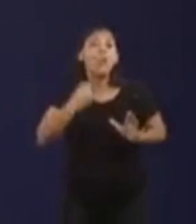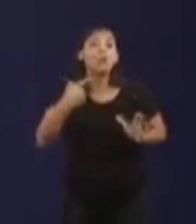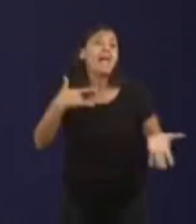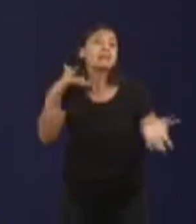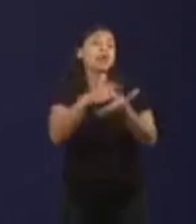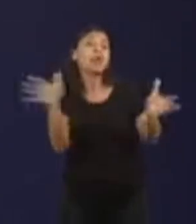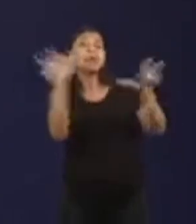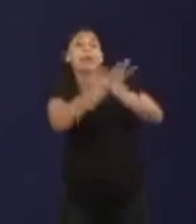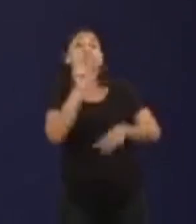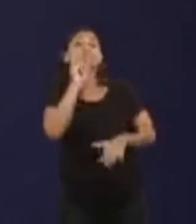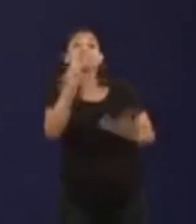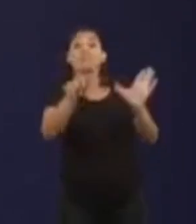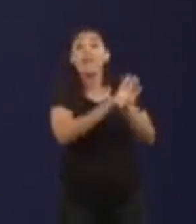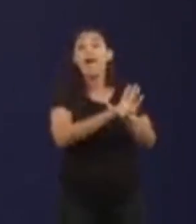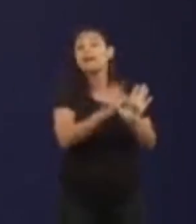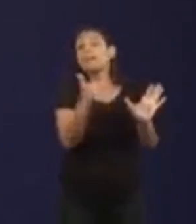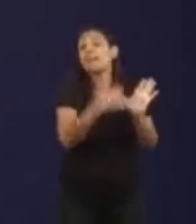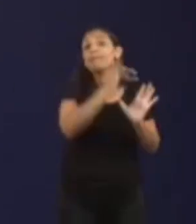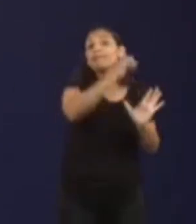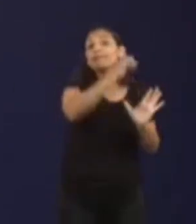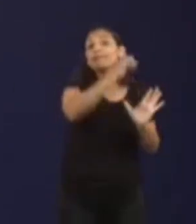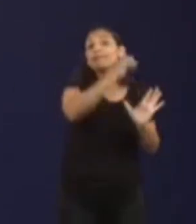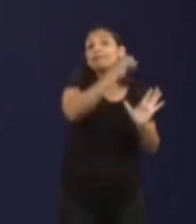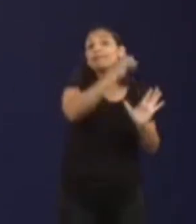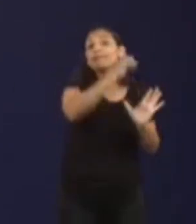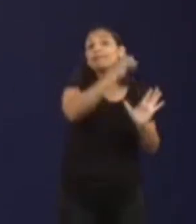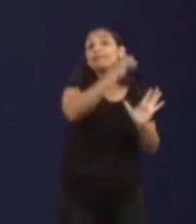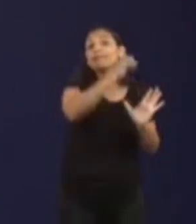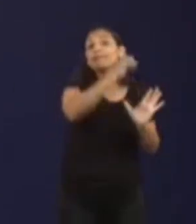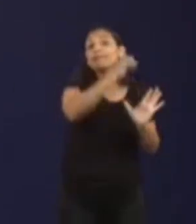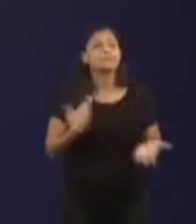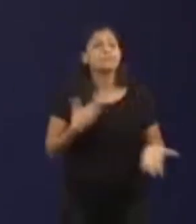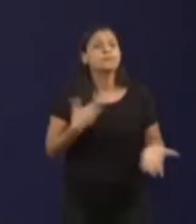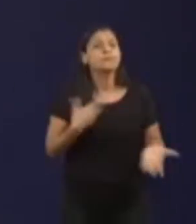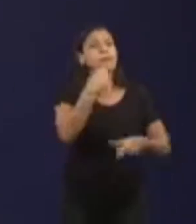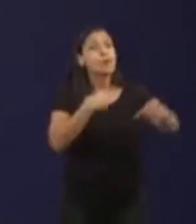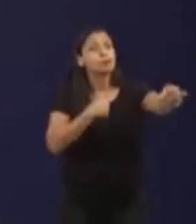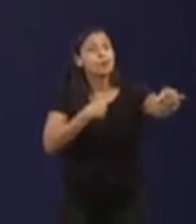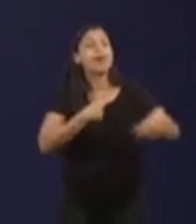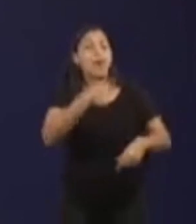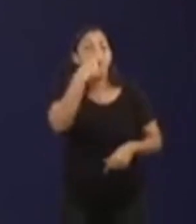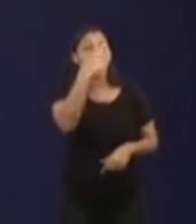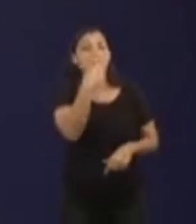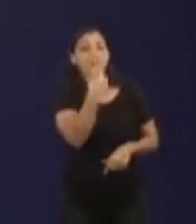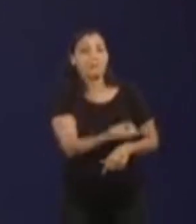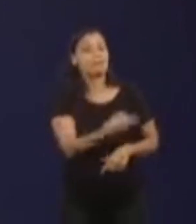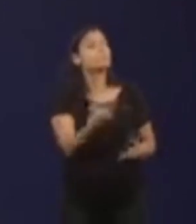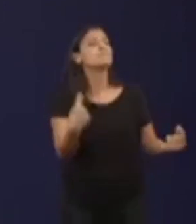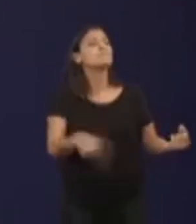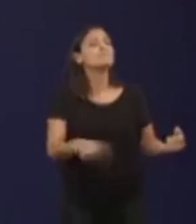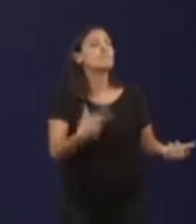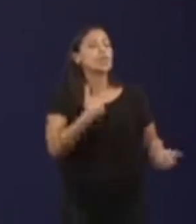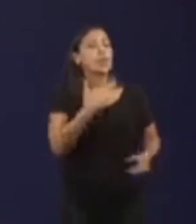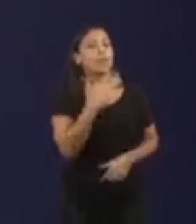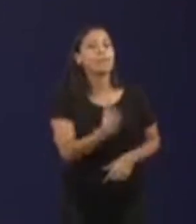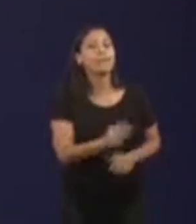cometen y otros no las cometemos e qué más con respecto a tu última pregunta A qué te